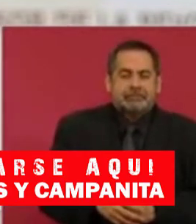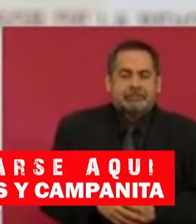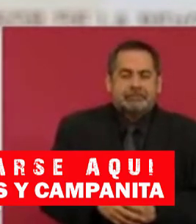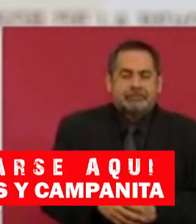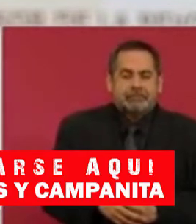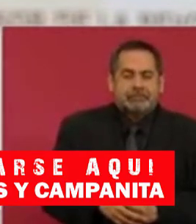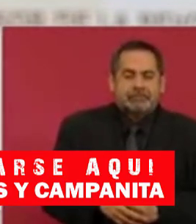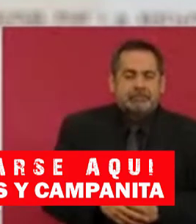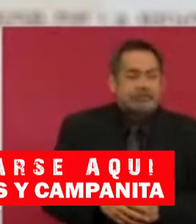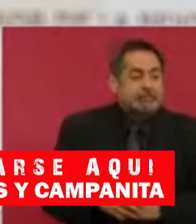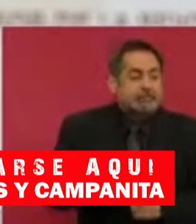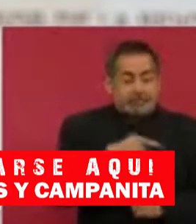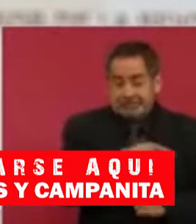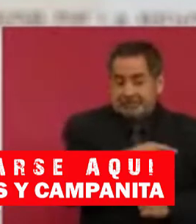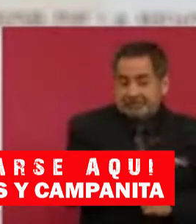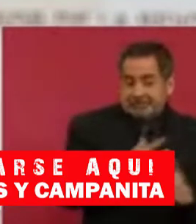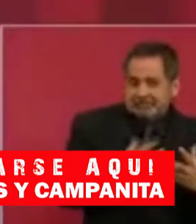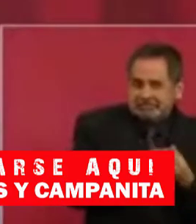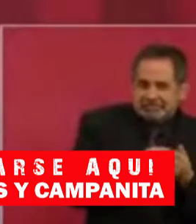Y metido